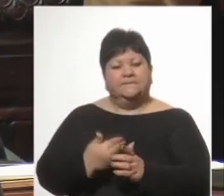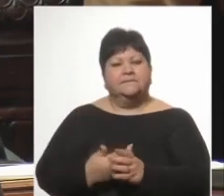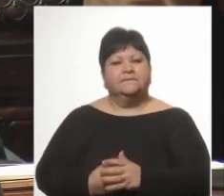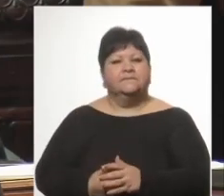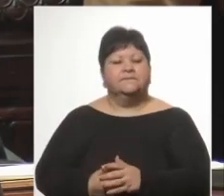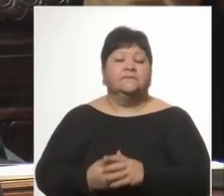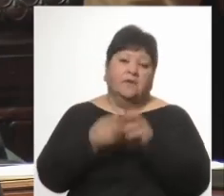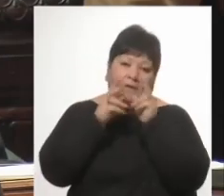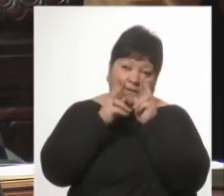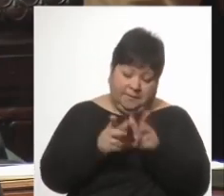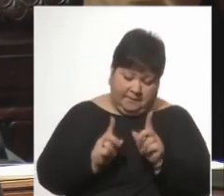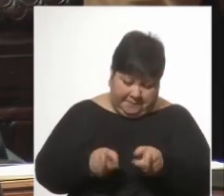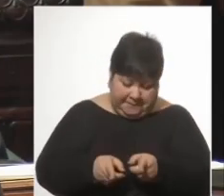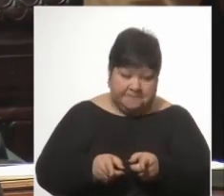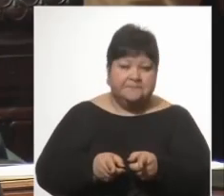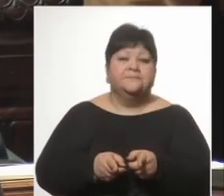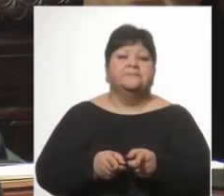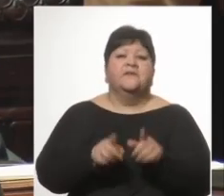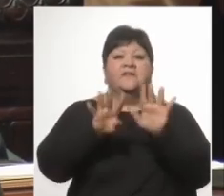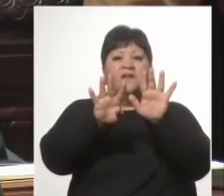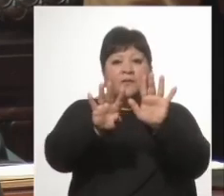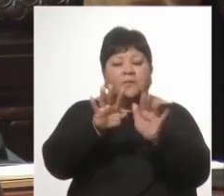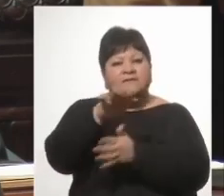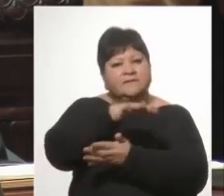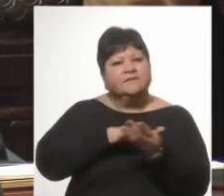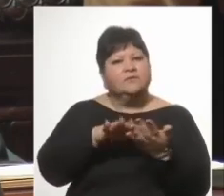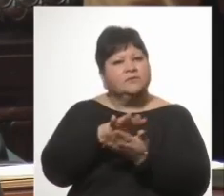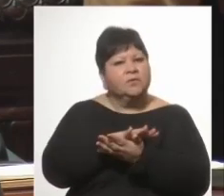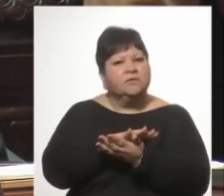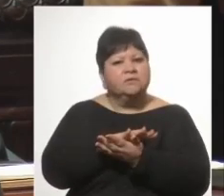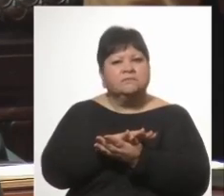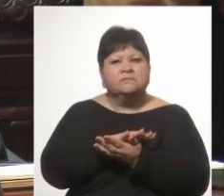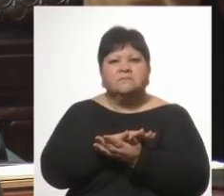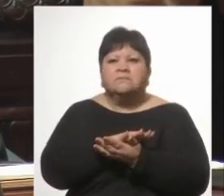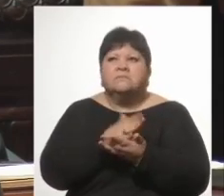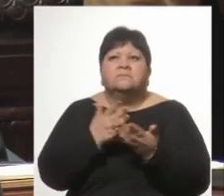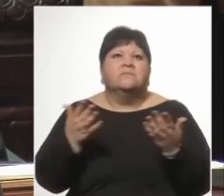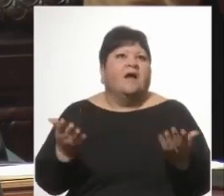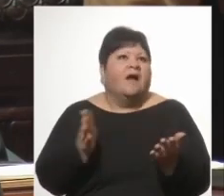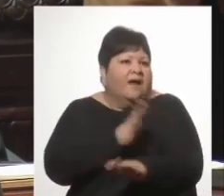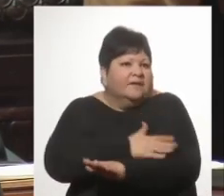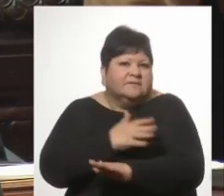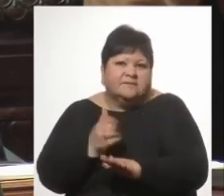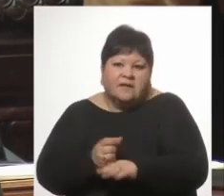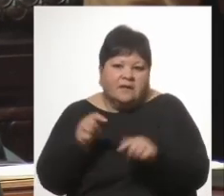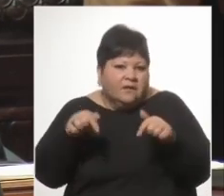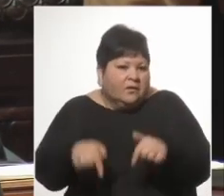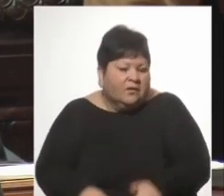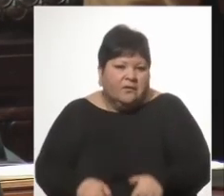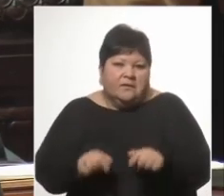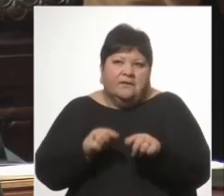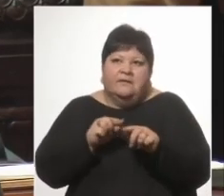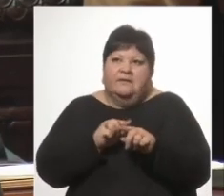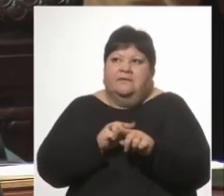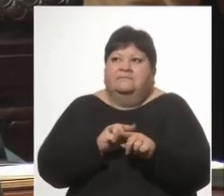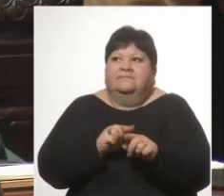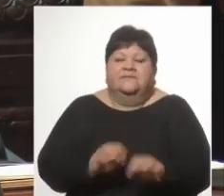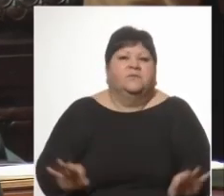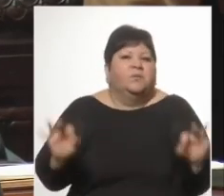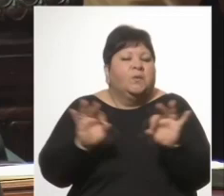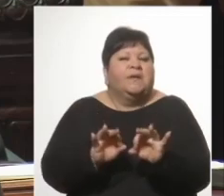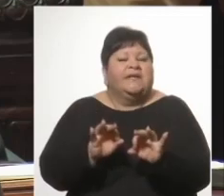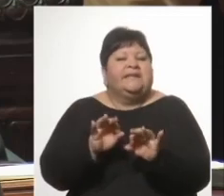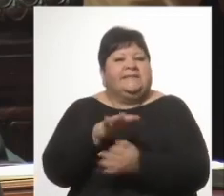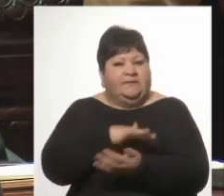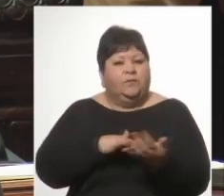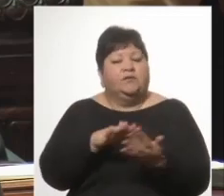Dicho sea de paso, de esos 9 casos, ninguno de ellos me ha sido rebatido hasta el día de hoy. Entre ellos estaba el caso